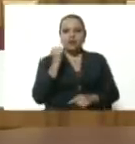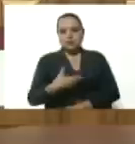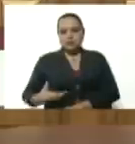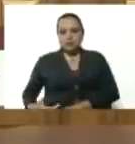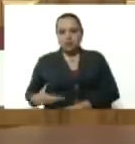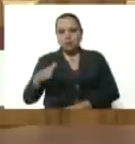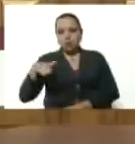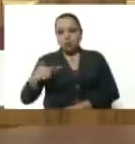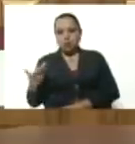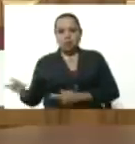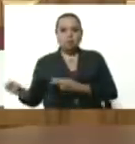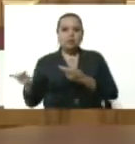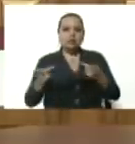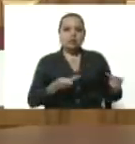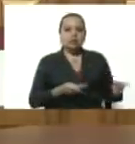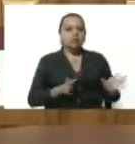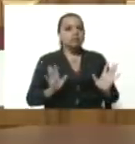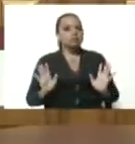podido invitar